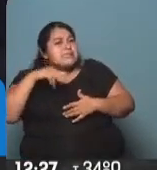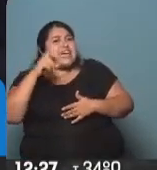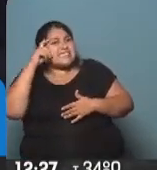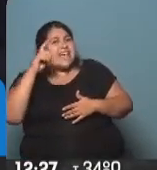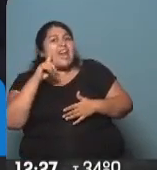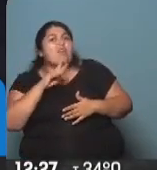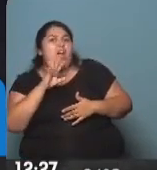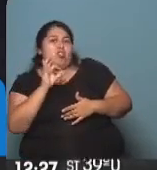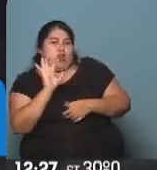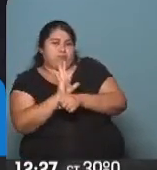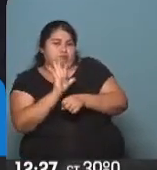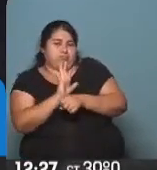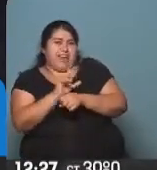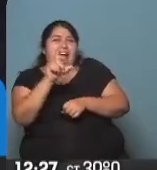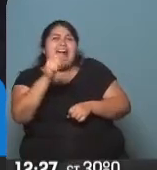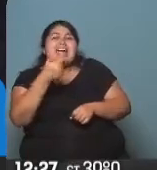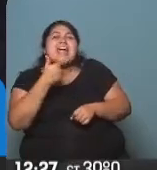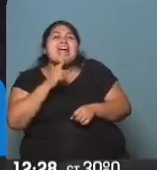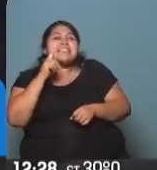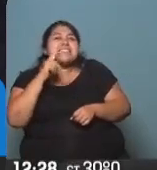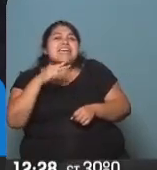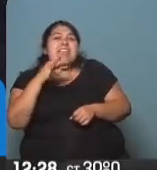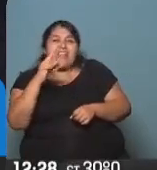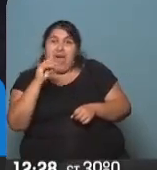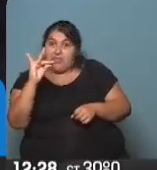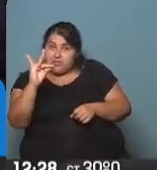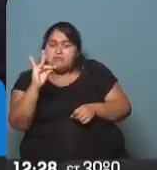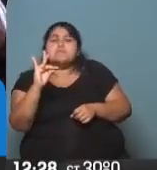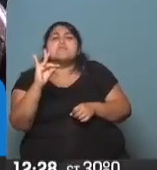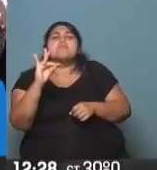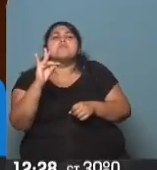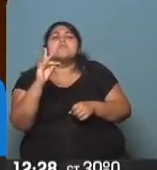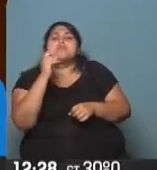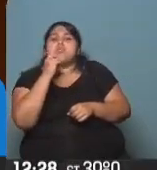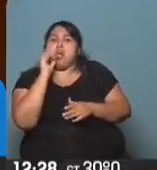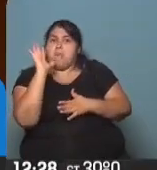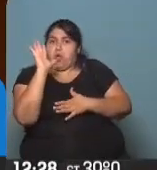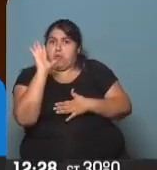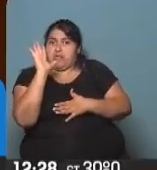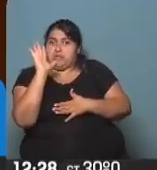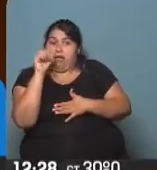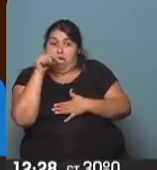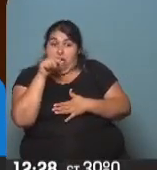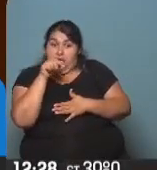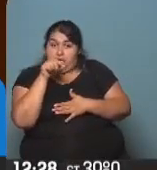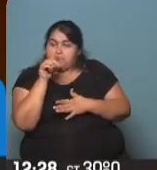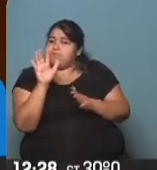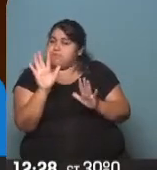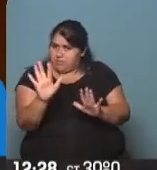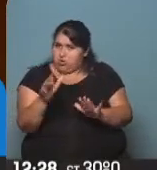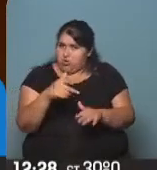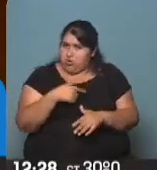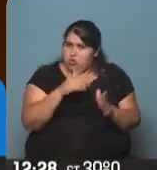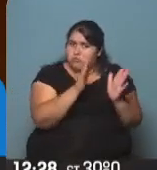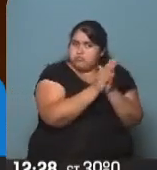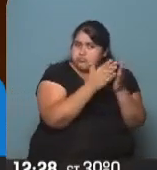que viene de la Edad Media o antes, Cristo no lo dijo y que eso, tiene no que ver habló con una de Cristo. cuestión económica o con no qué. tiene nada que ver lo que dijo el Evangelio muchas Claro que veces no. con lo